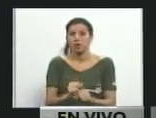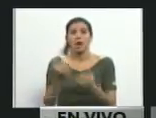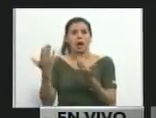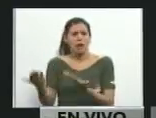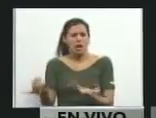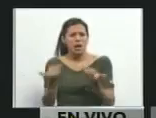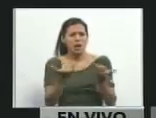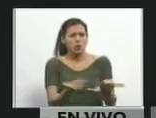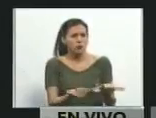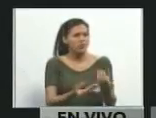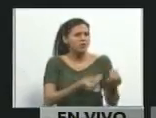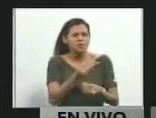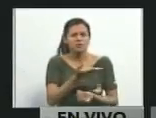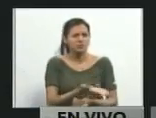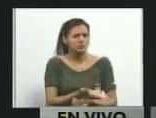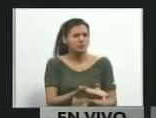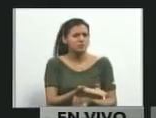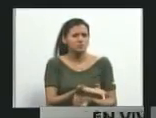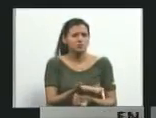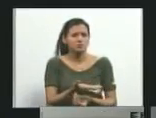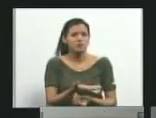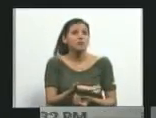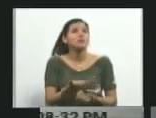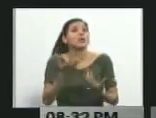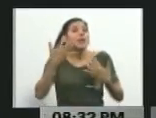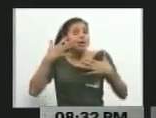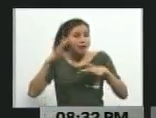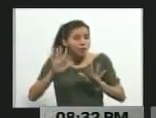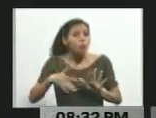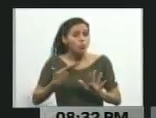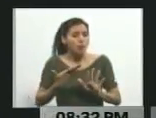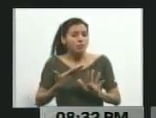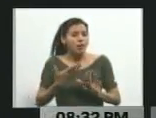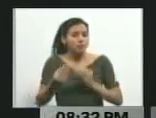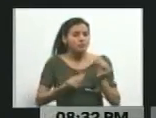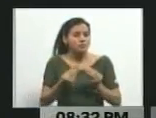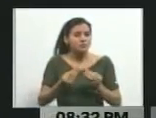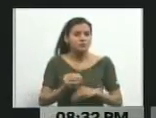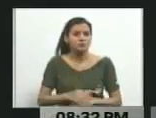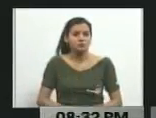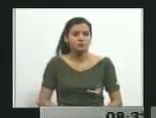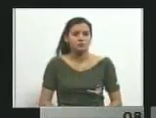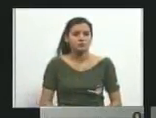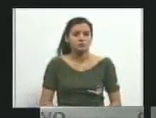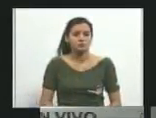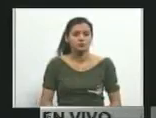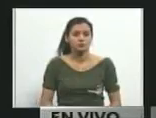¿Qué será lo que van a hacer? Si es que pueden. Si es que pueden.